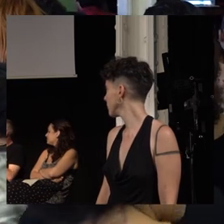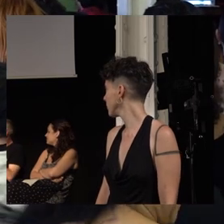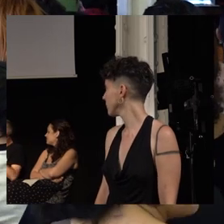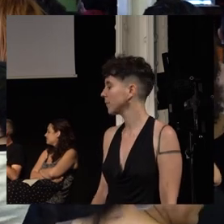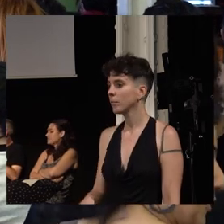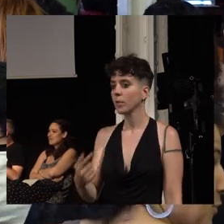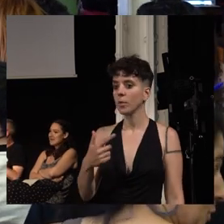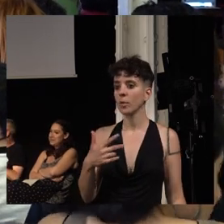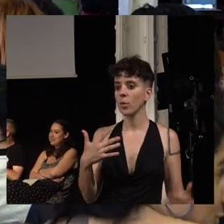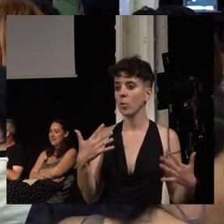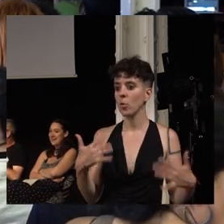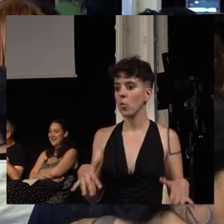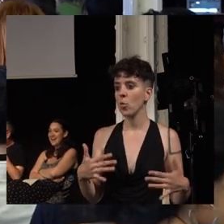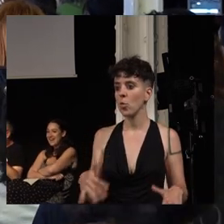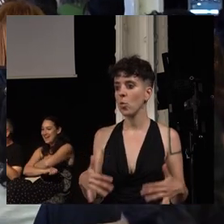Es una